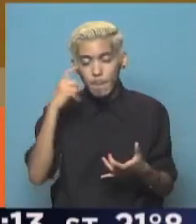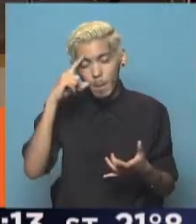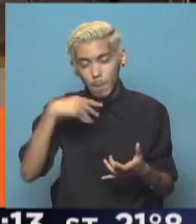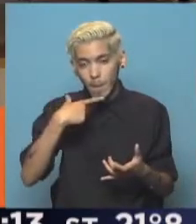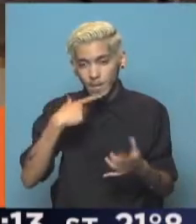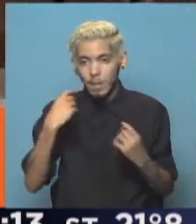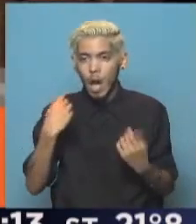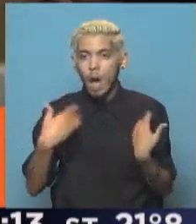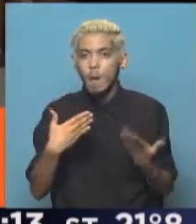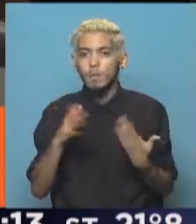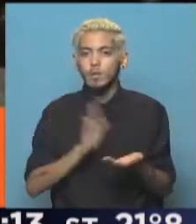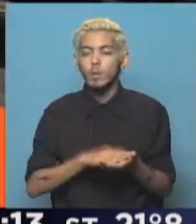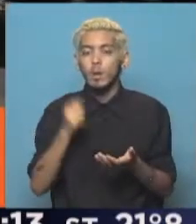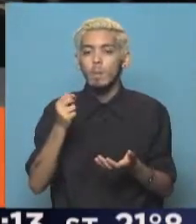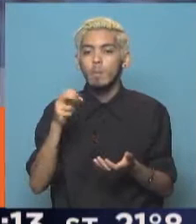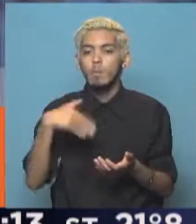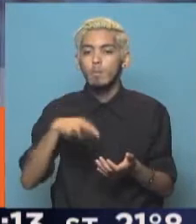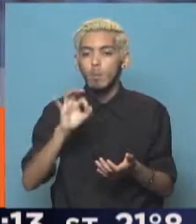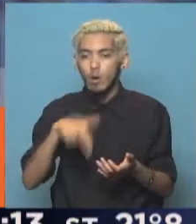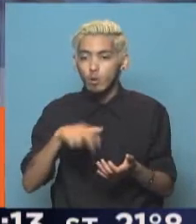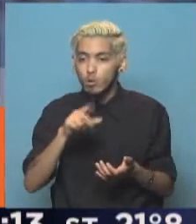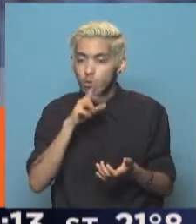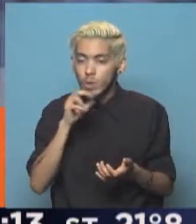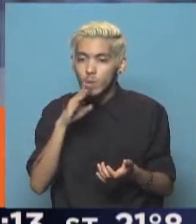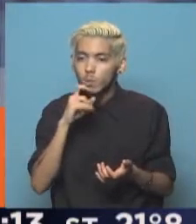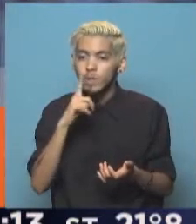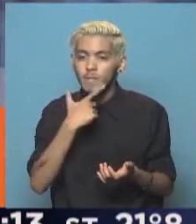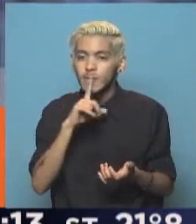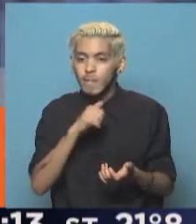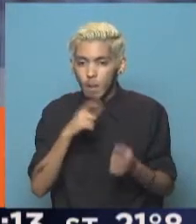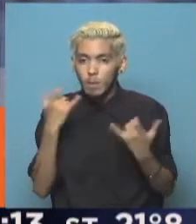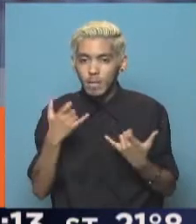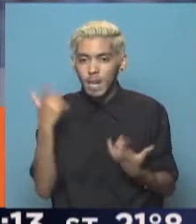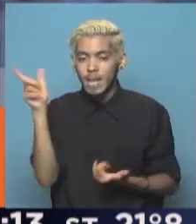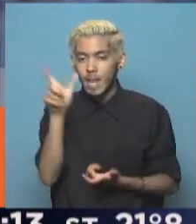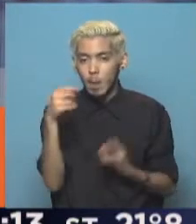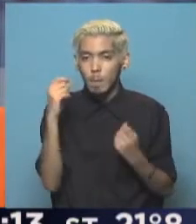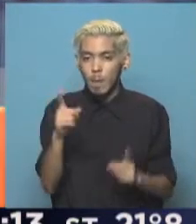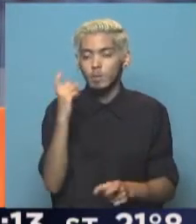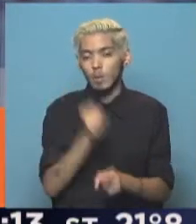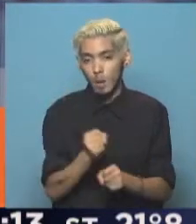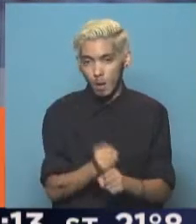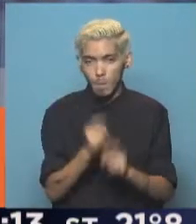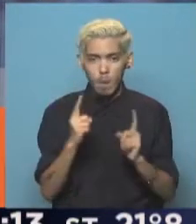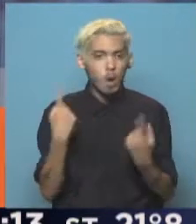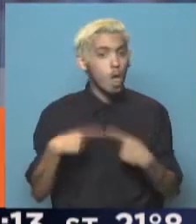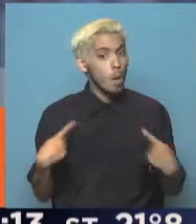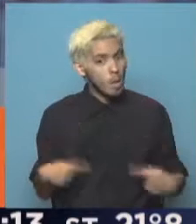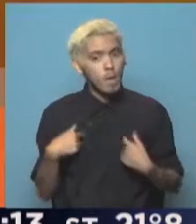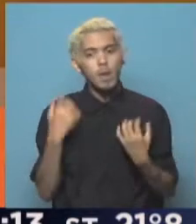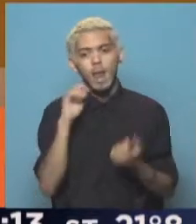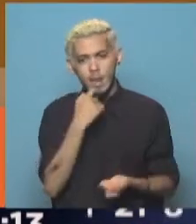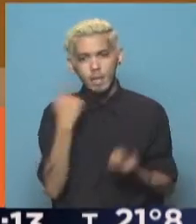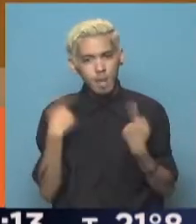de monotributistas porque corre venden obtener créditos para sus actividades totalmente es una es una novedad esta y una linda